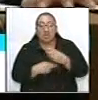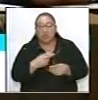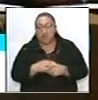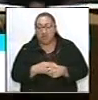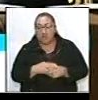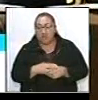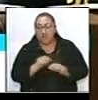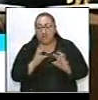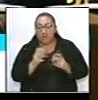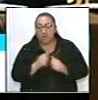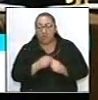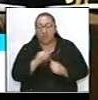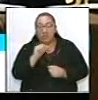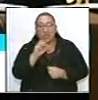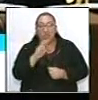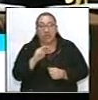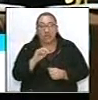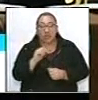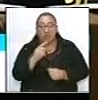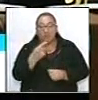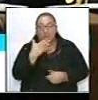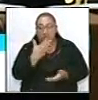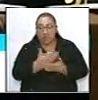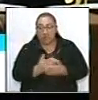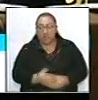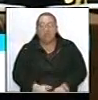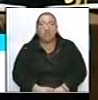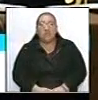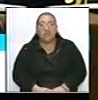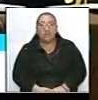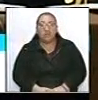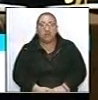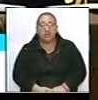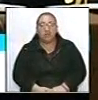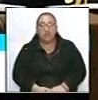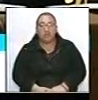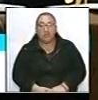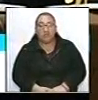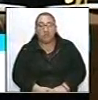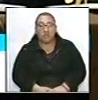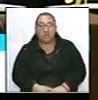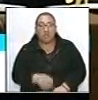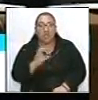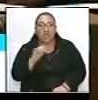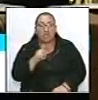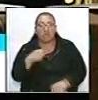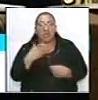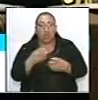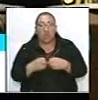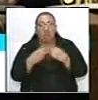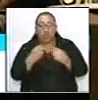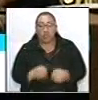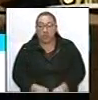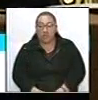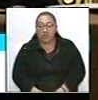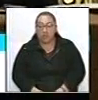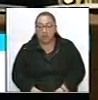la Asociación de Serenos del Perú. En primer lugar, quiero agradecer al congresista Jorge del Castillo por darnos la oportunidad, ¿no?,